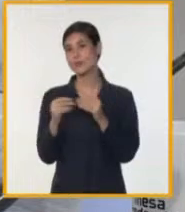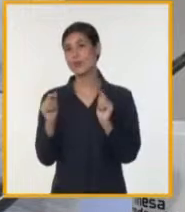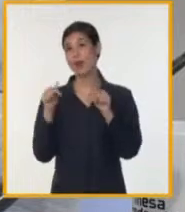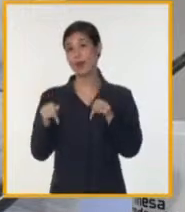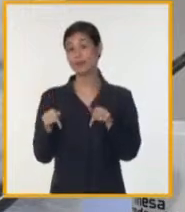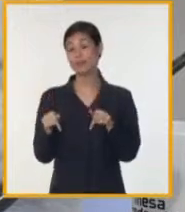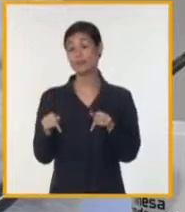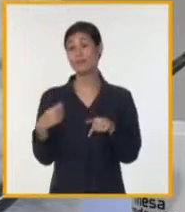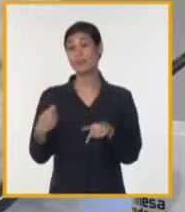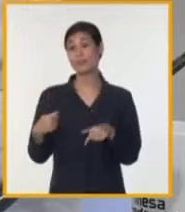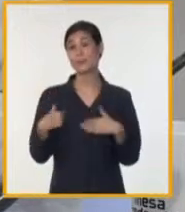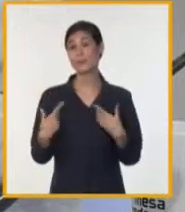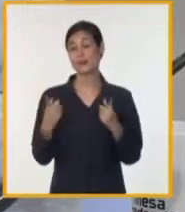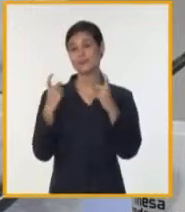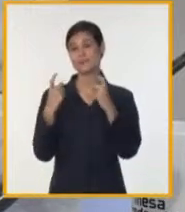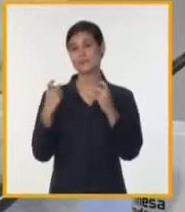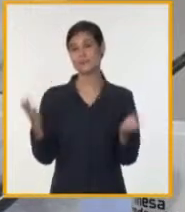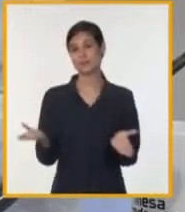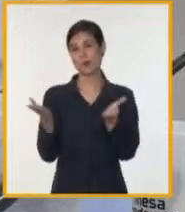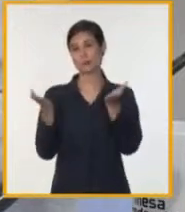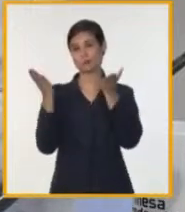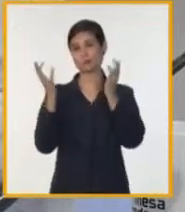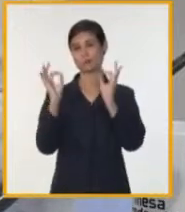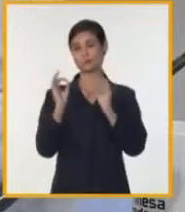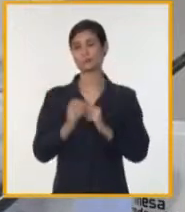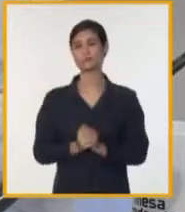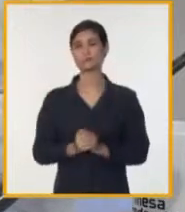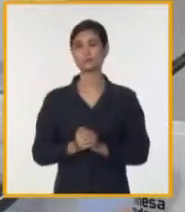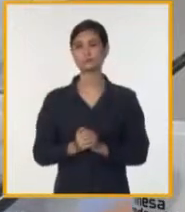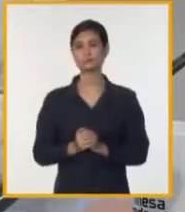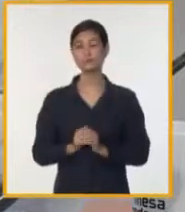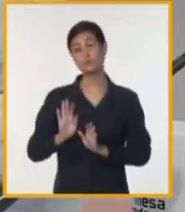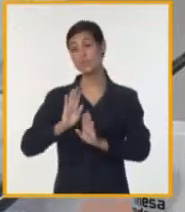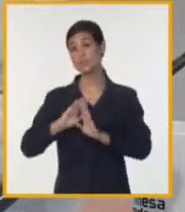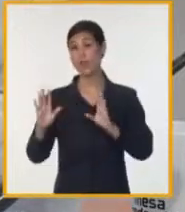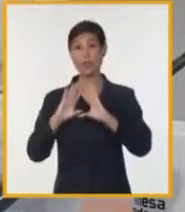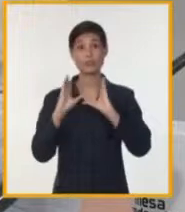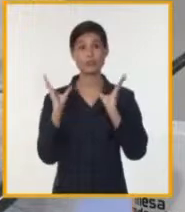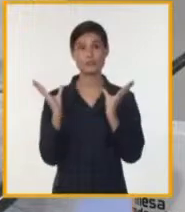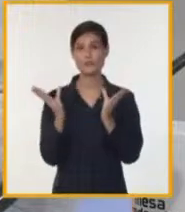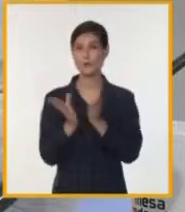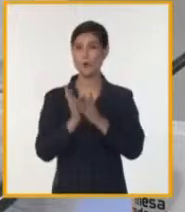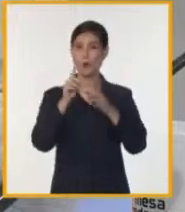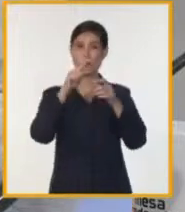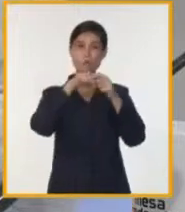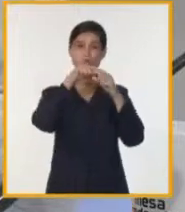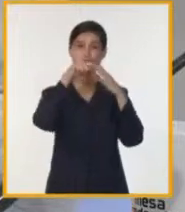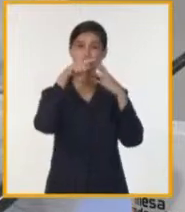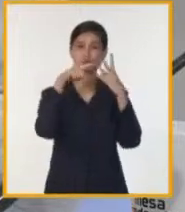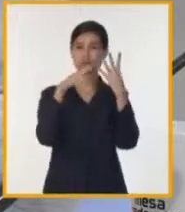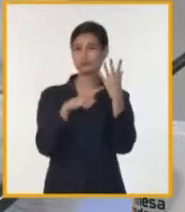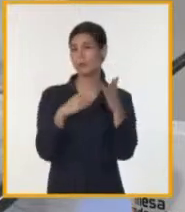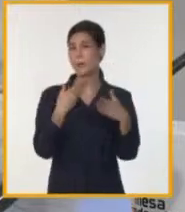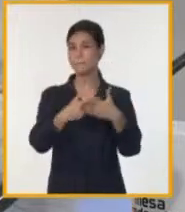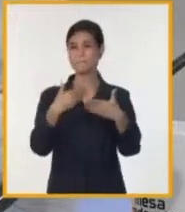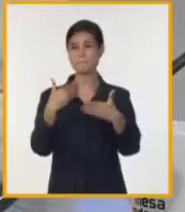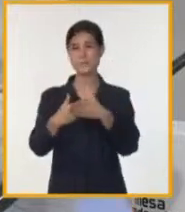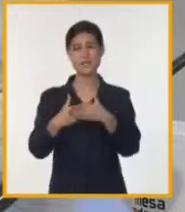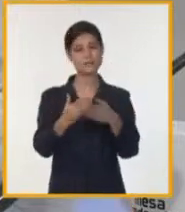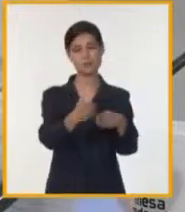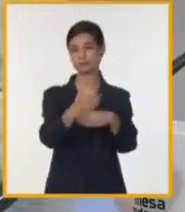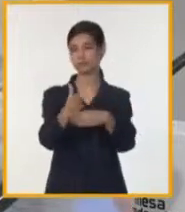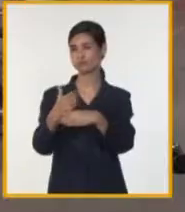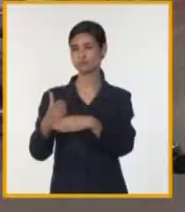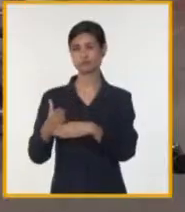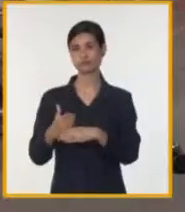país. Bueno, estas son las empresas que integra la OCDE, la OCDEGEA.